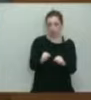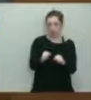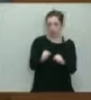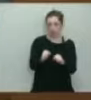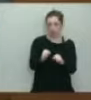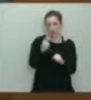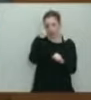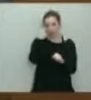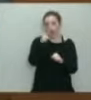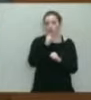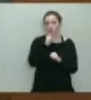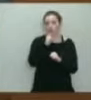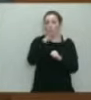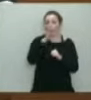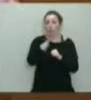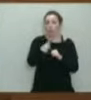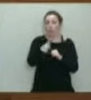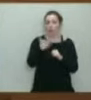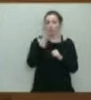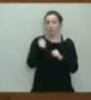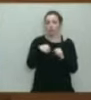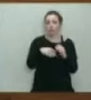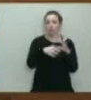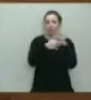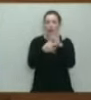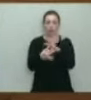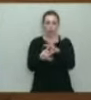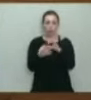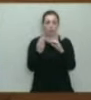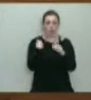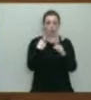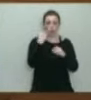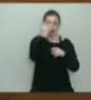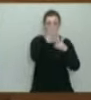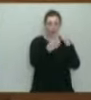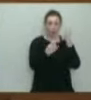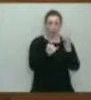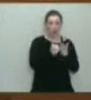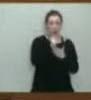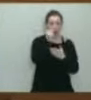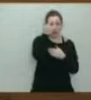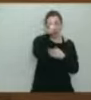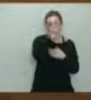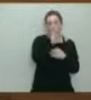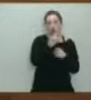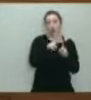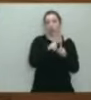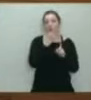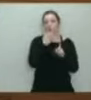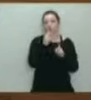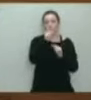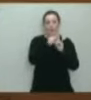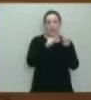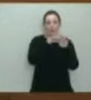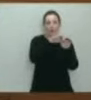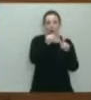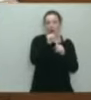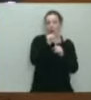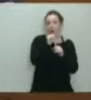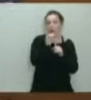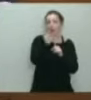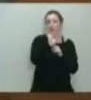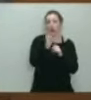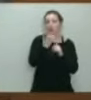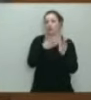verificar, mientras que si se interpretaba en relación con la actividad desarrollada, el carácter o no contaminante del agua tras su empleo resultaba